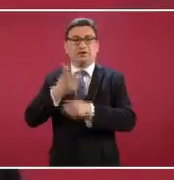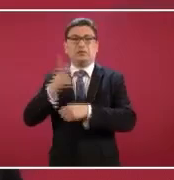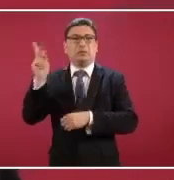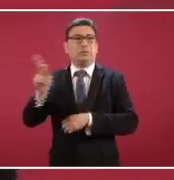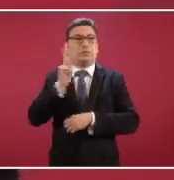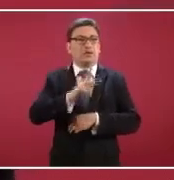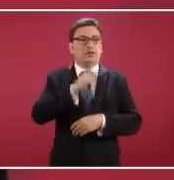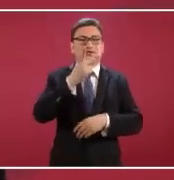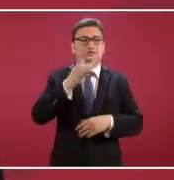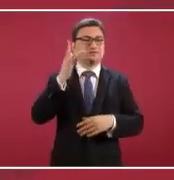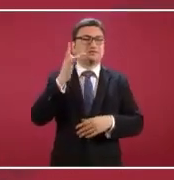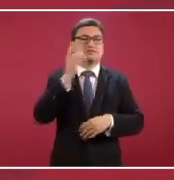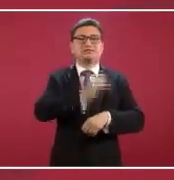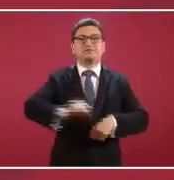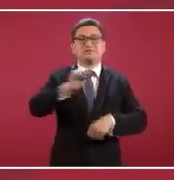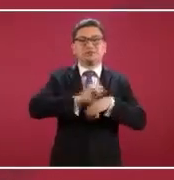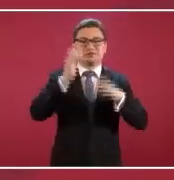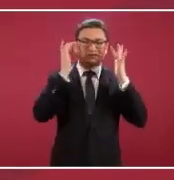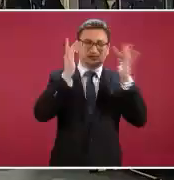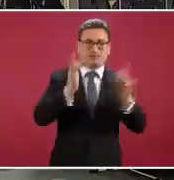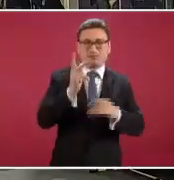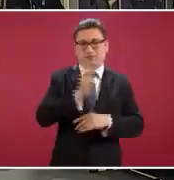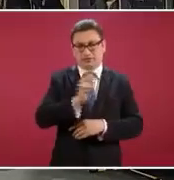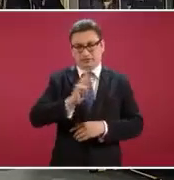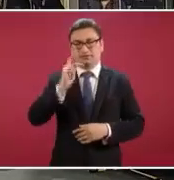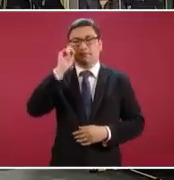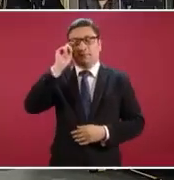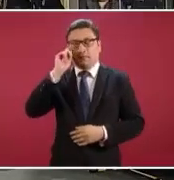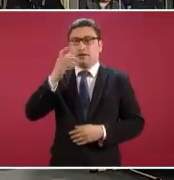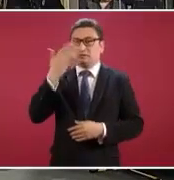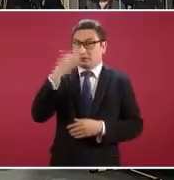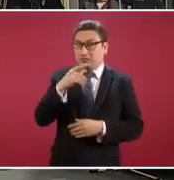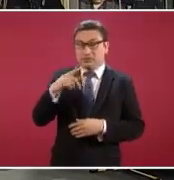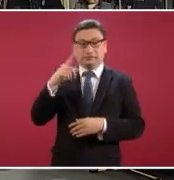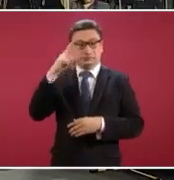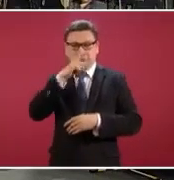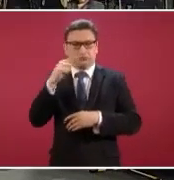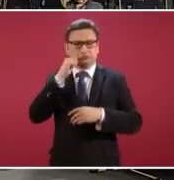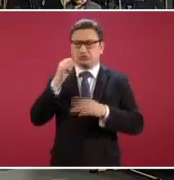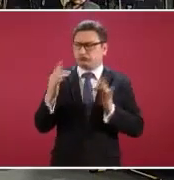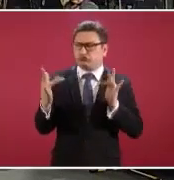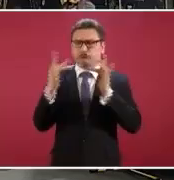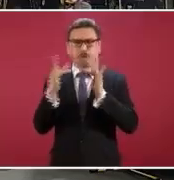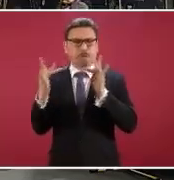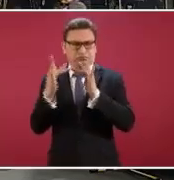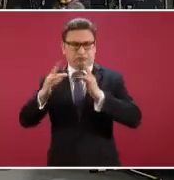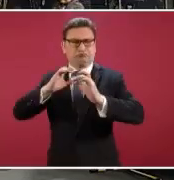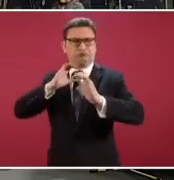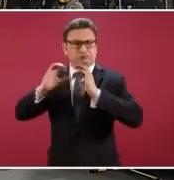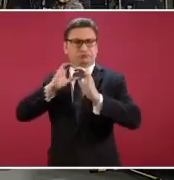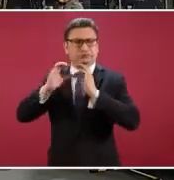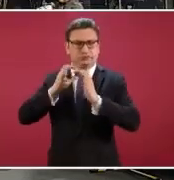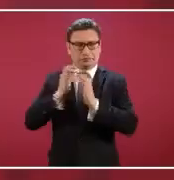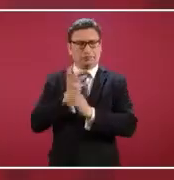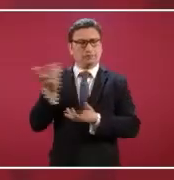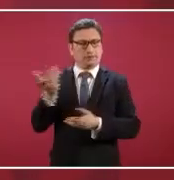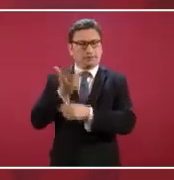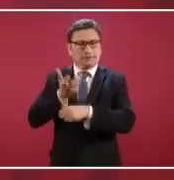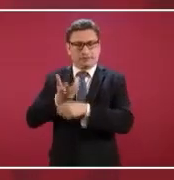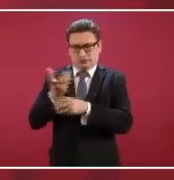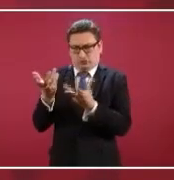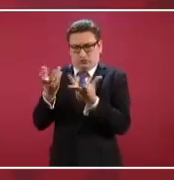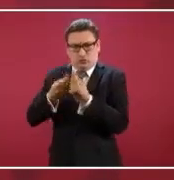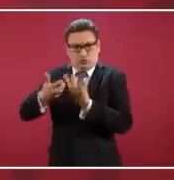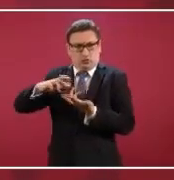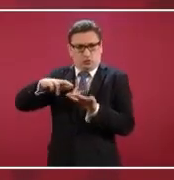Semana Santa mexicana, vamos a decir. Bueno, a pesar de ello, ha habido comunicación y hemos podido convenir